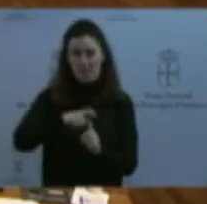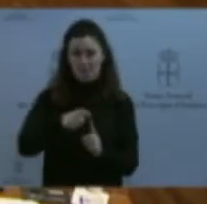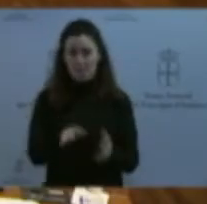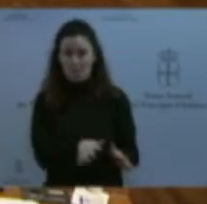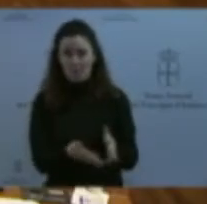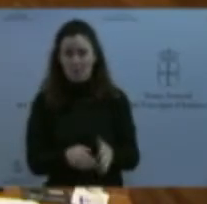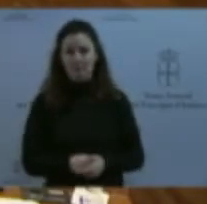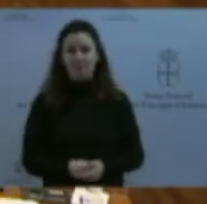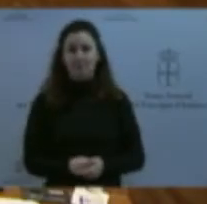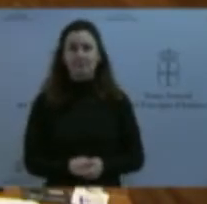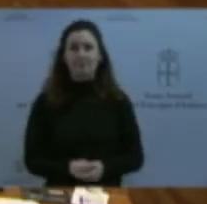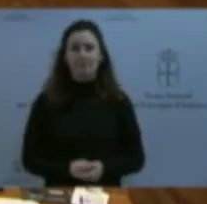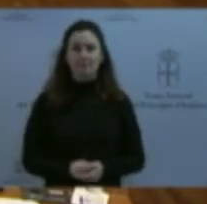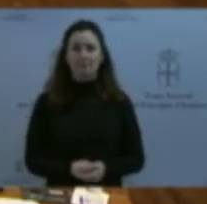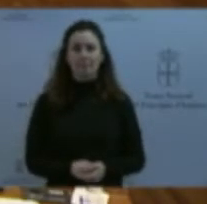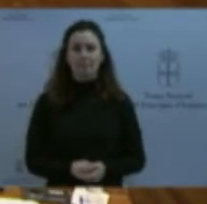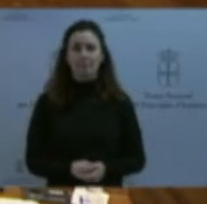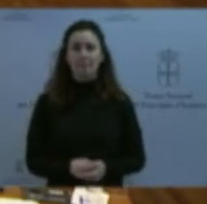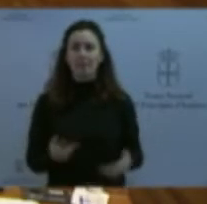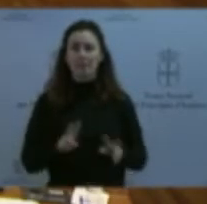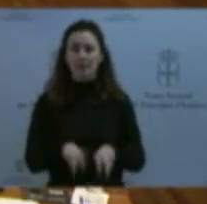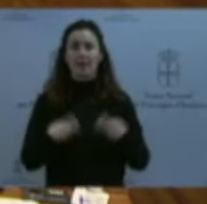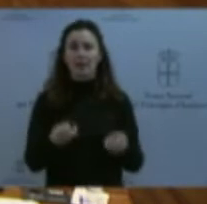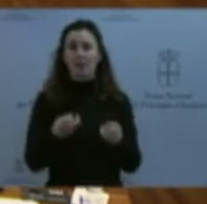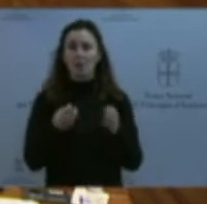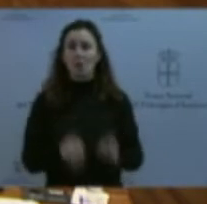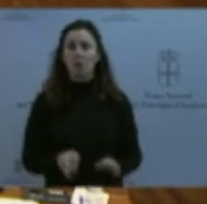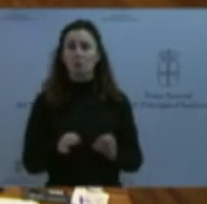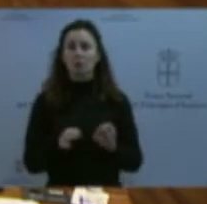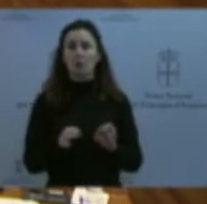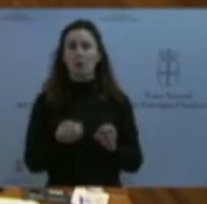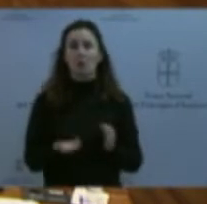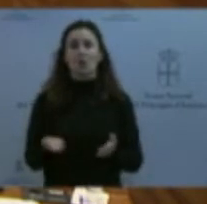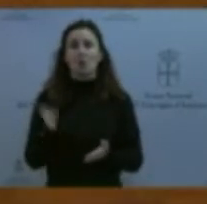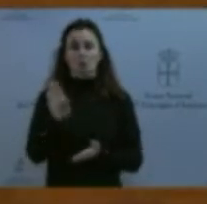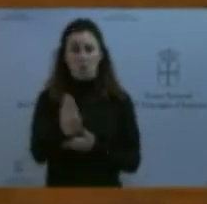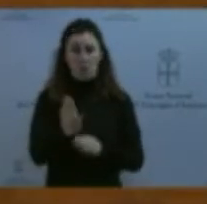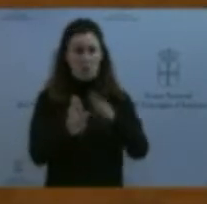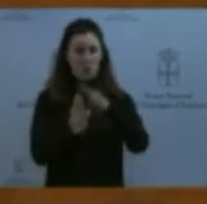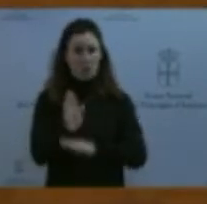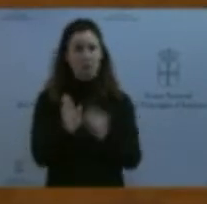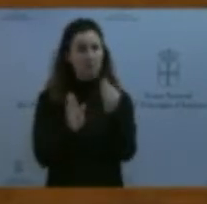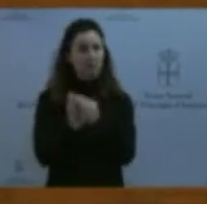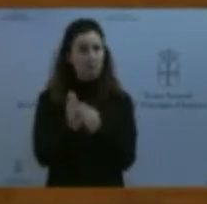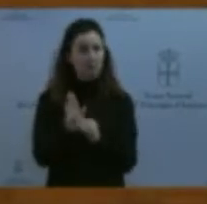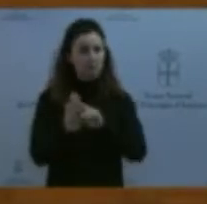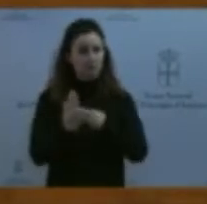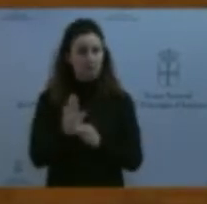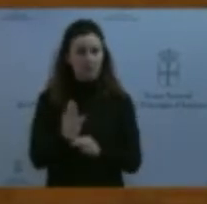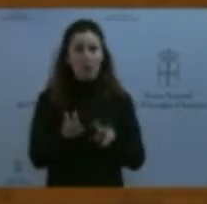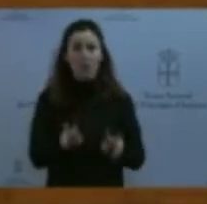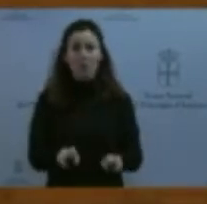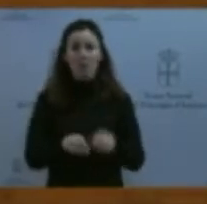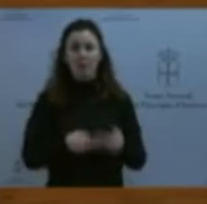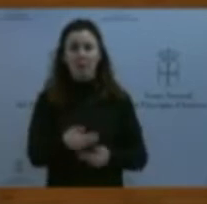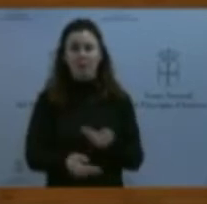Con la renovación de todas las bases de la convocatoria y la incorporación de todos los nuevos procedimientos derivados de las leyes 39